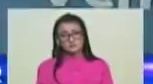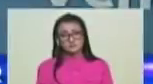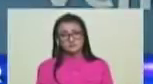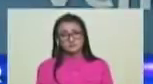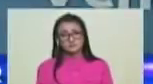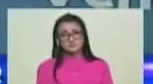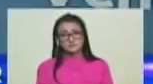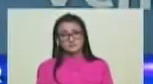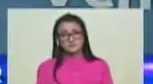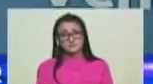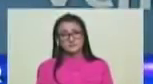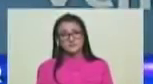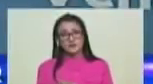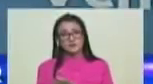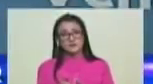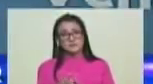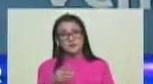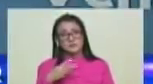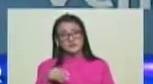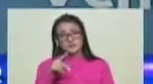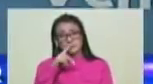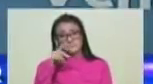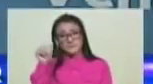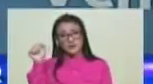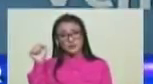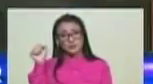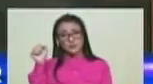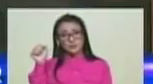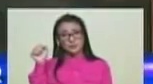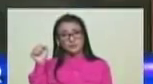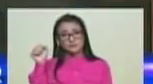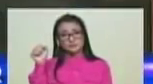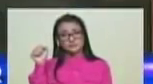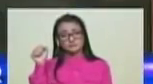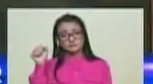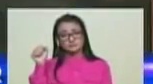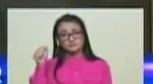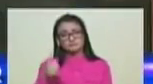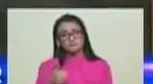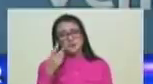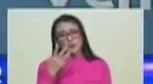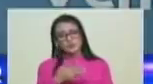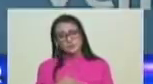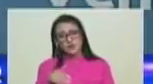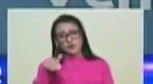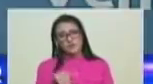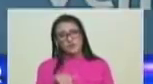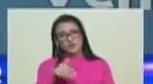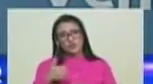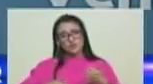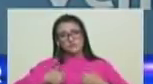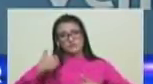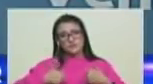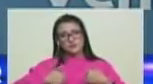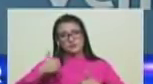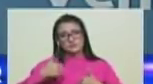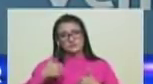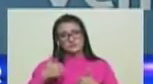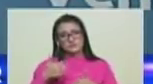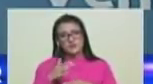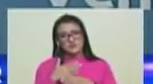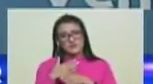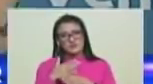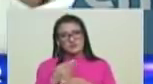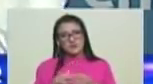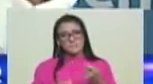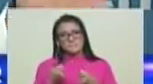mayoritariamente. Y en el caso de la opción del presidente Nicolás Maduro, oye, más de 4 millones de votos de diferencia, se ha visto pocos